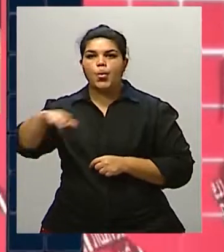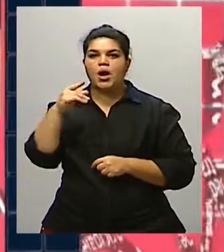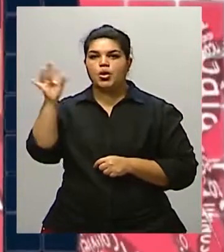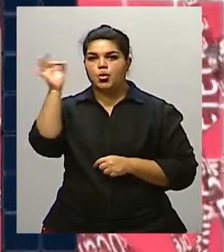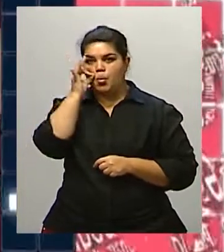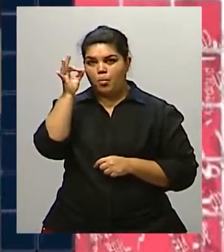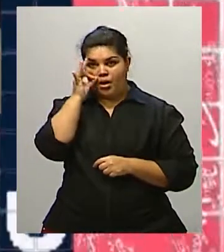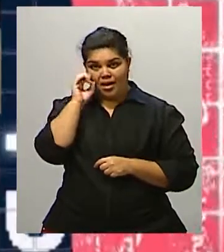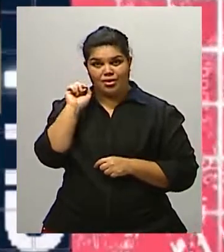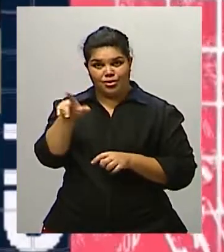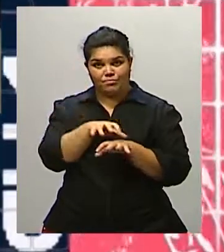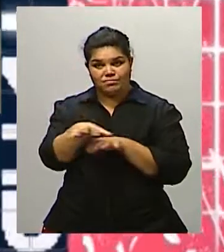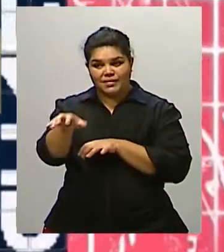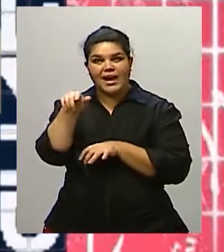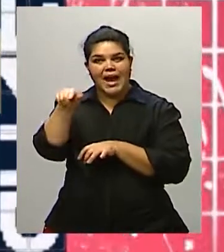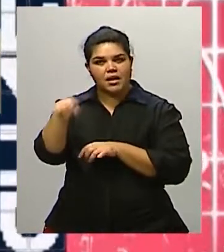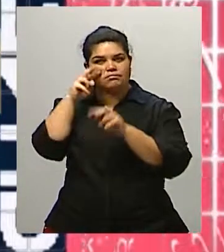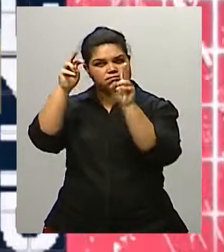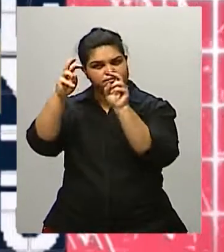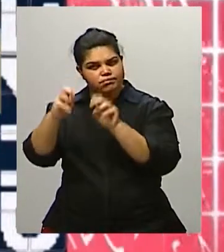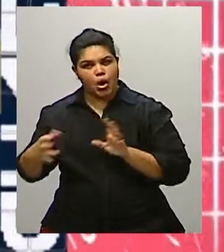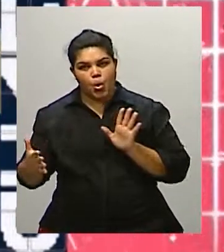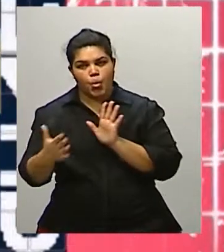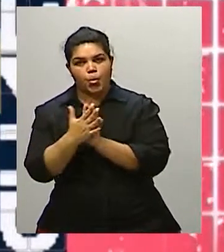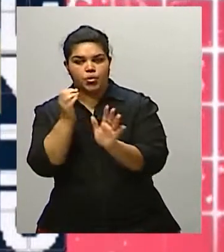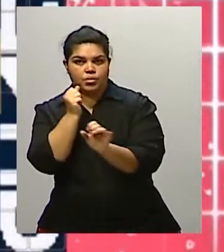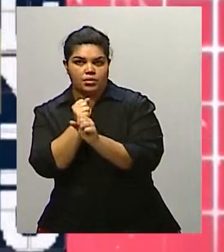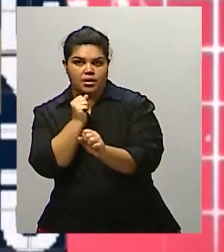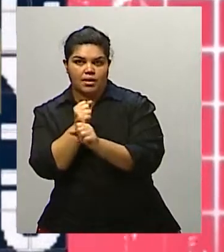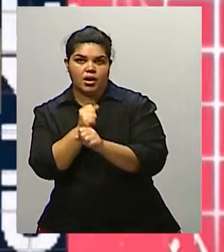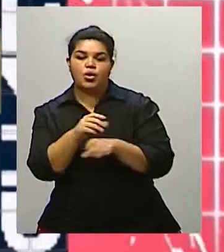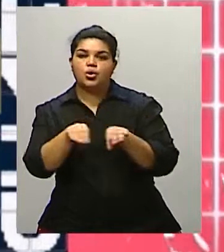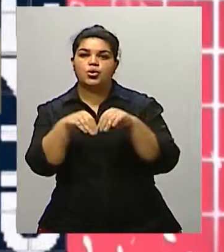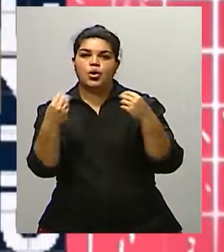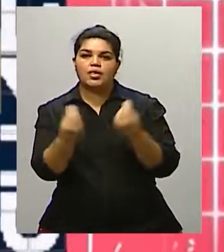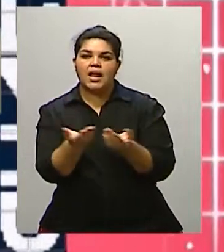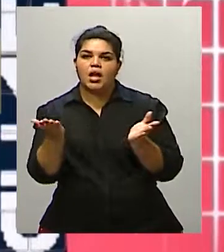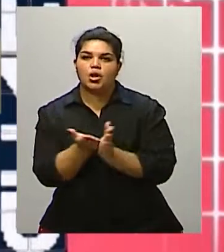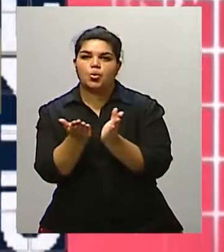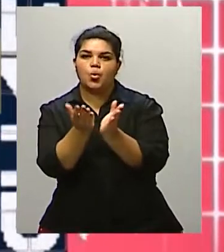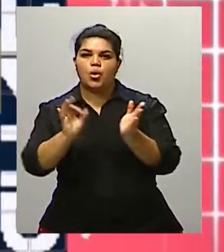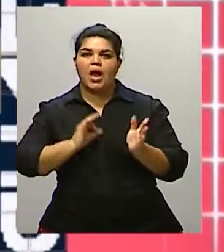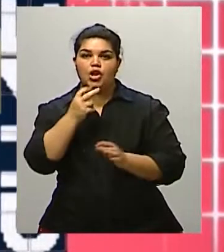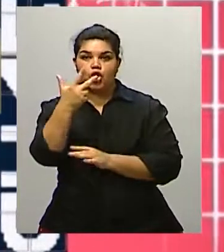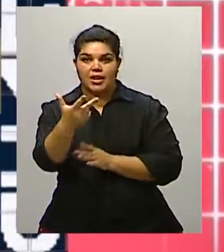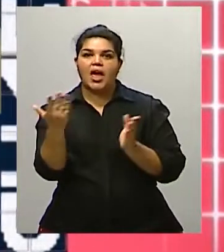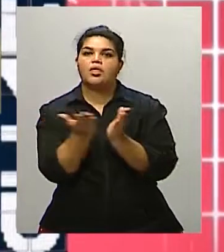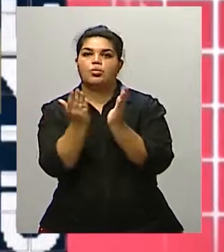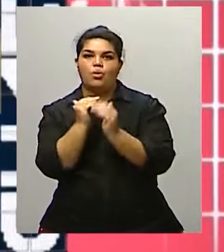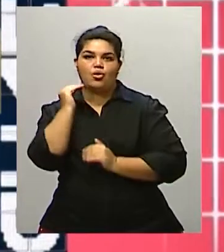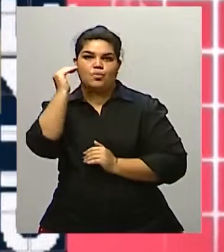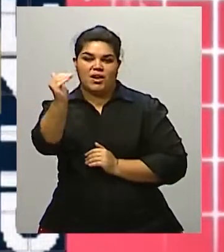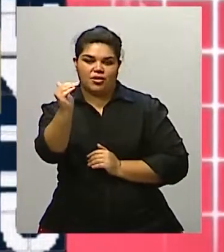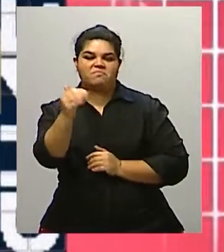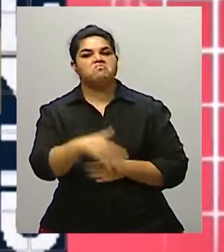académicas, nos dedicamos a profesionalizar. Es una carrera de 3 años de nivel superior. Bueno, felicitaciones por eso,